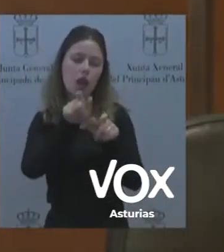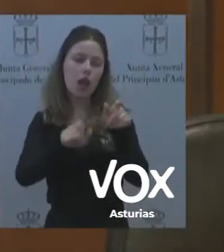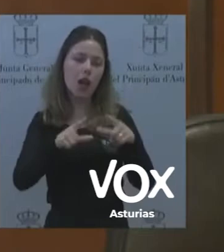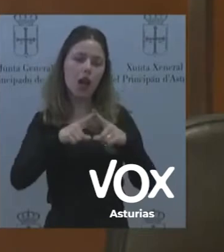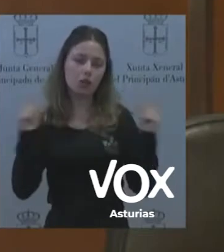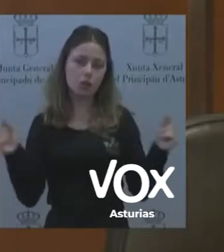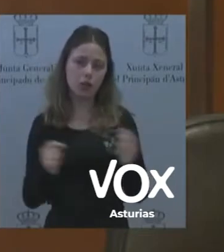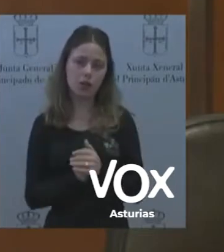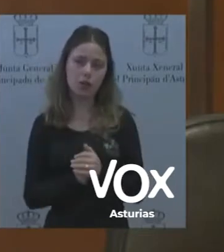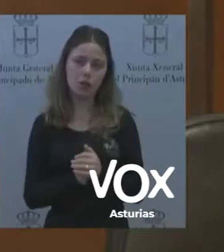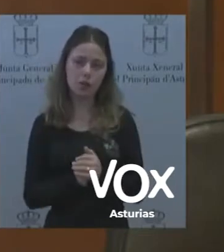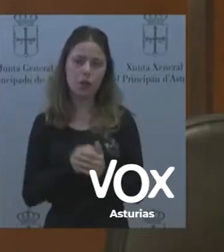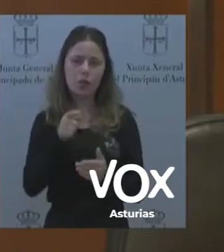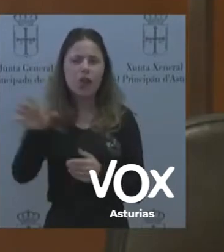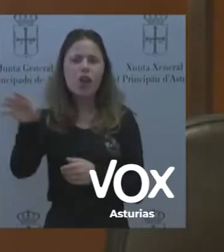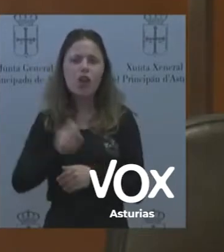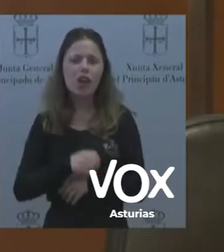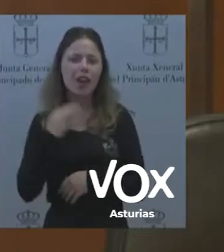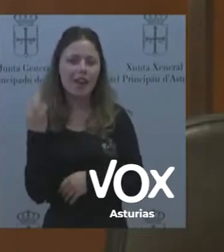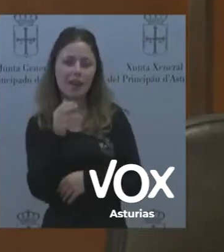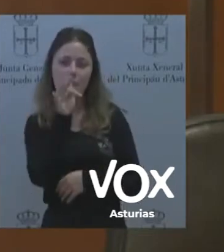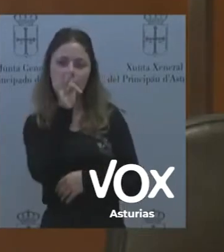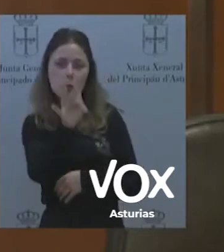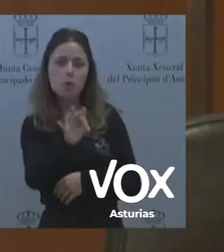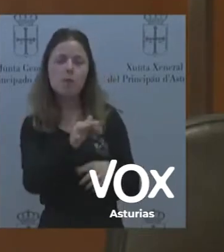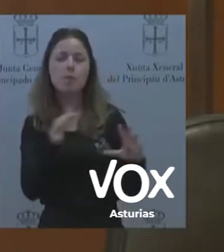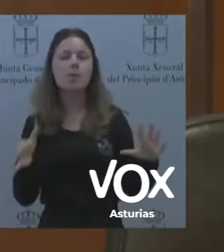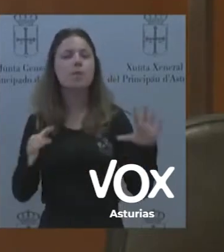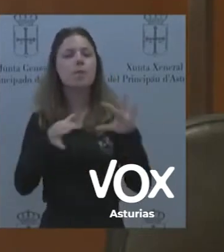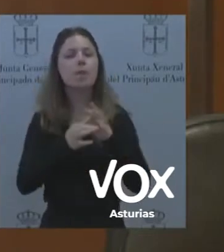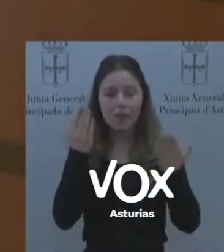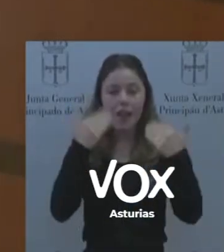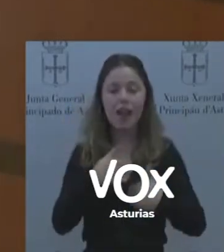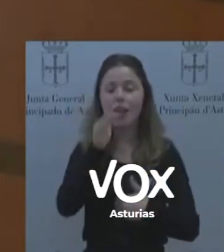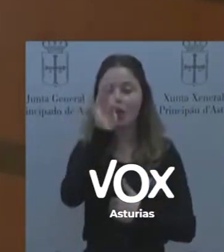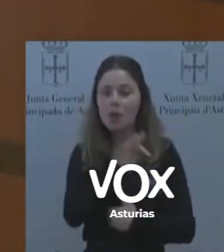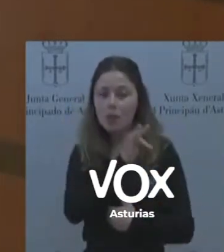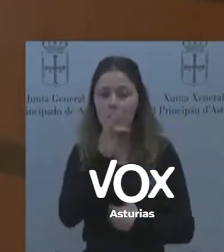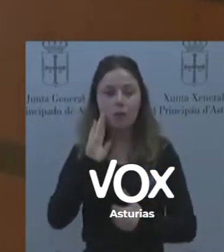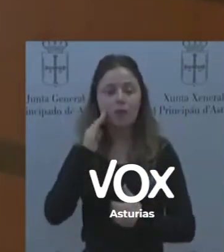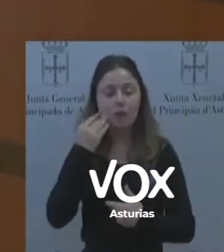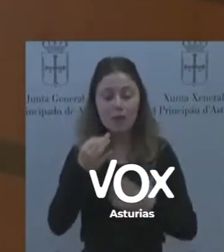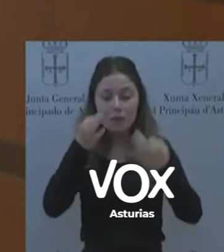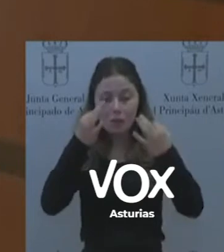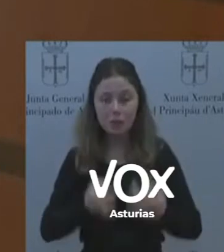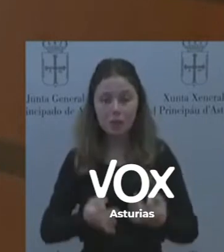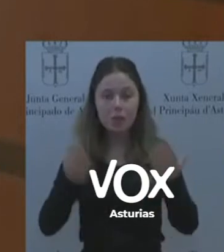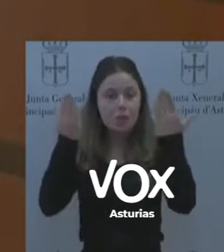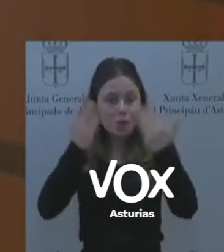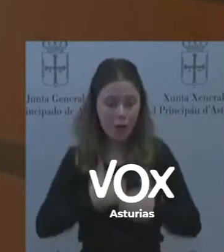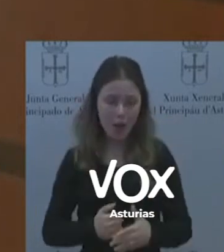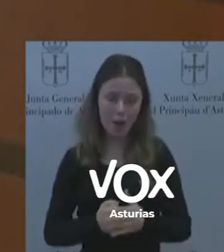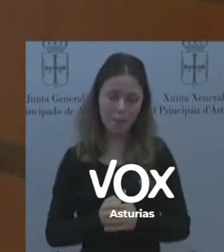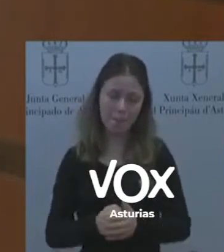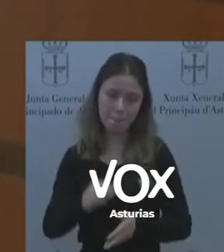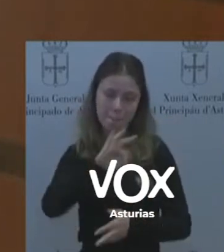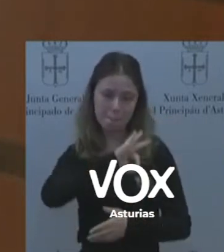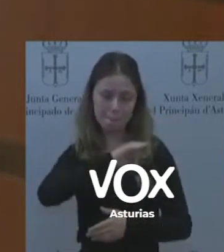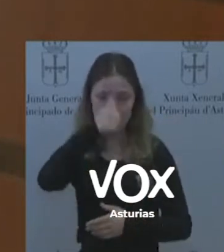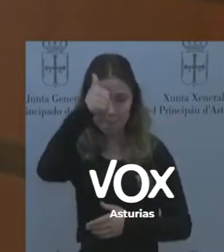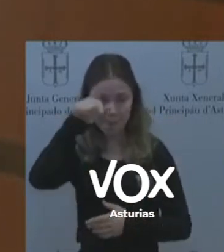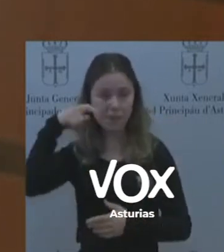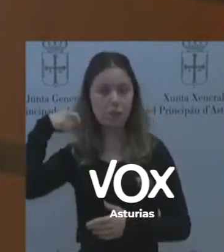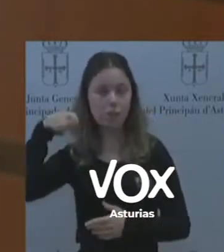promesa en relación a las bonificaciones del Güerna? ¿Es otra burla más? Señor presidente, yo sé que está en campaña electoral, usted